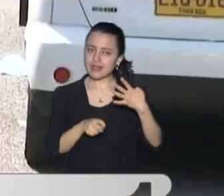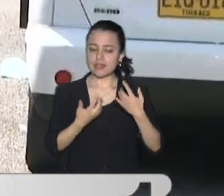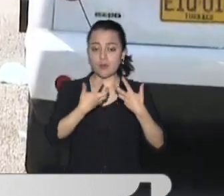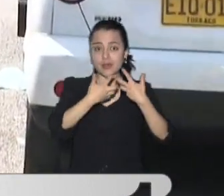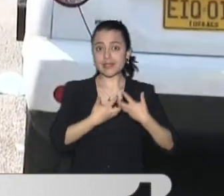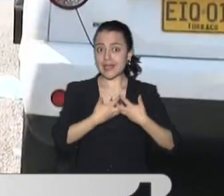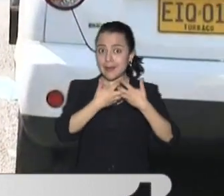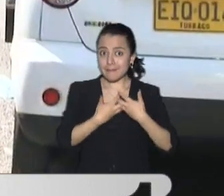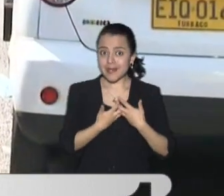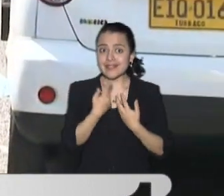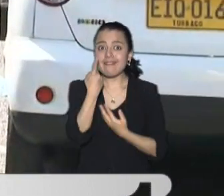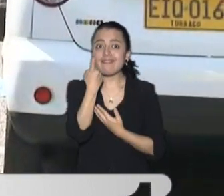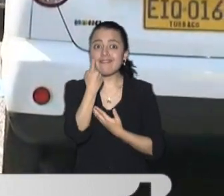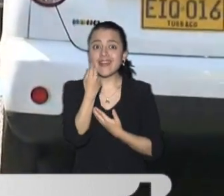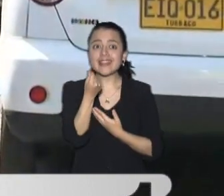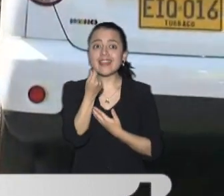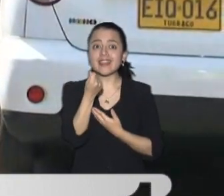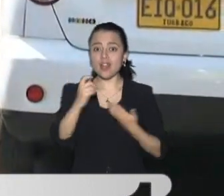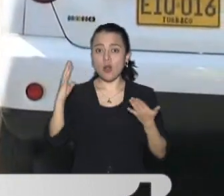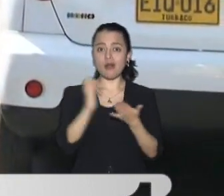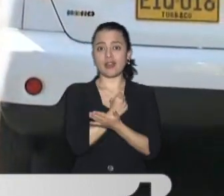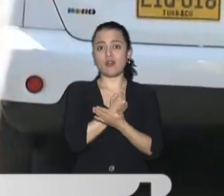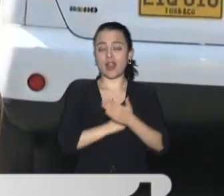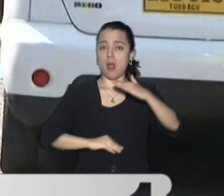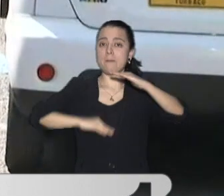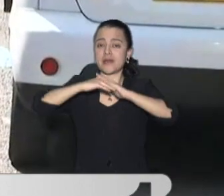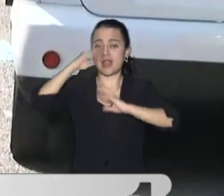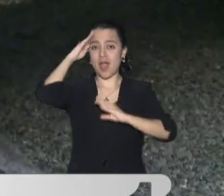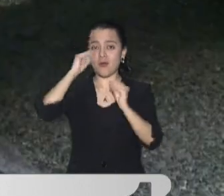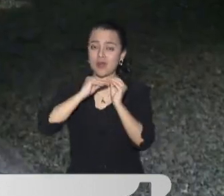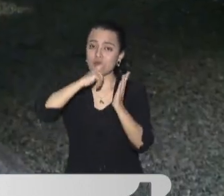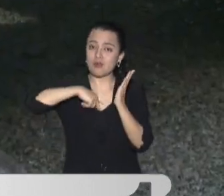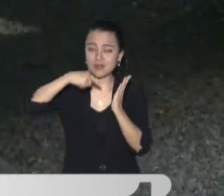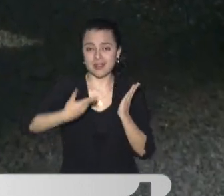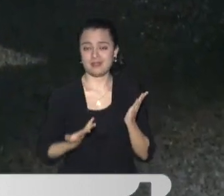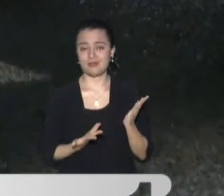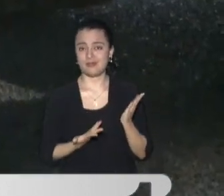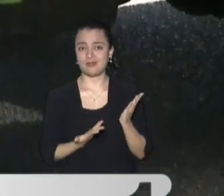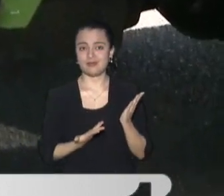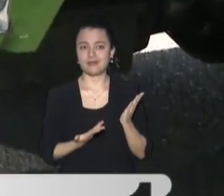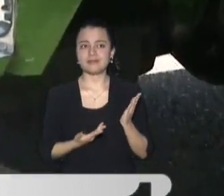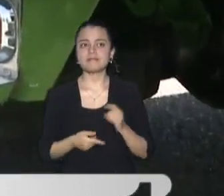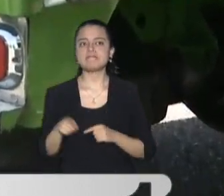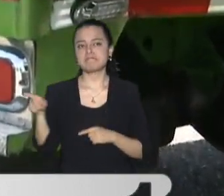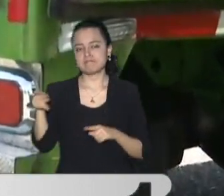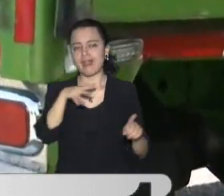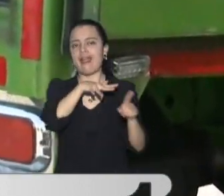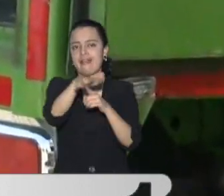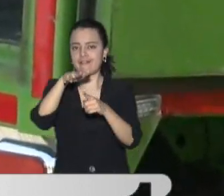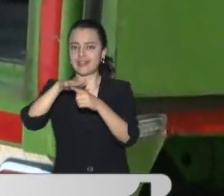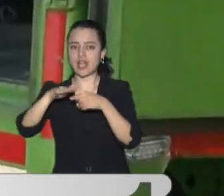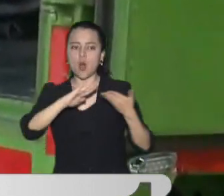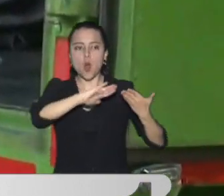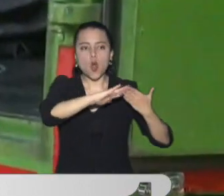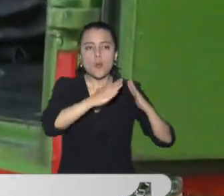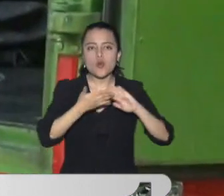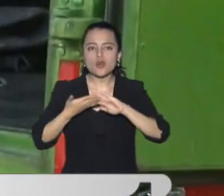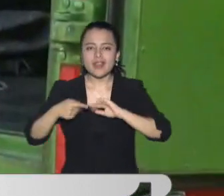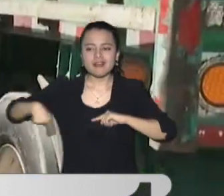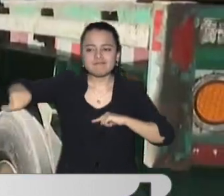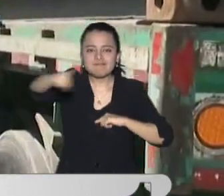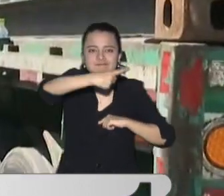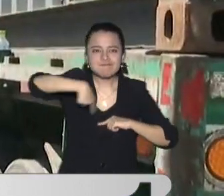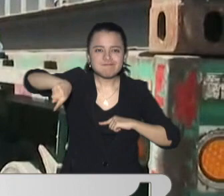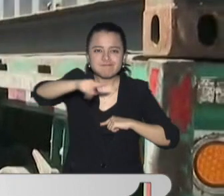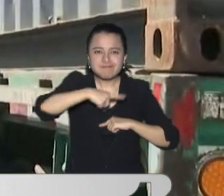ha recuperado su inversión. Es de destacar que la situación también ha afectado a las comunidades aledañas por el enorme ruido